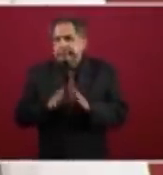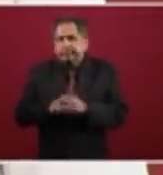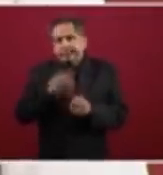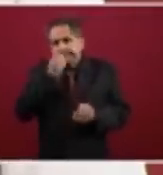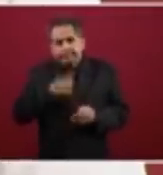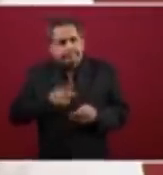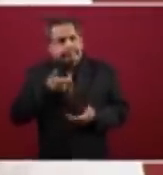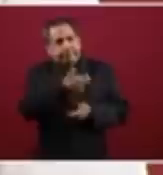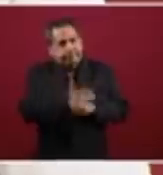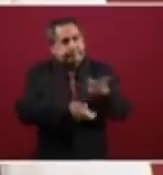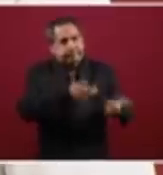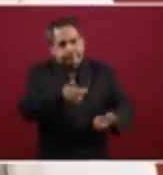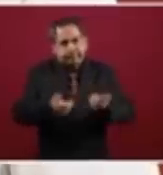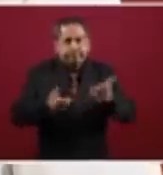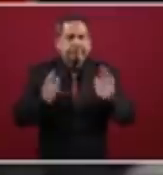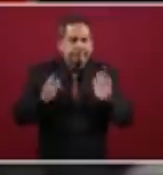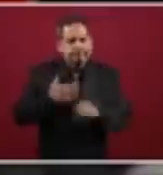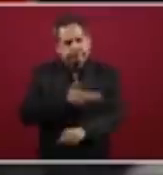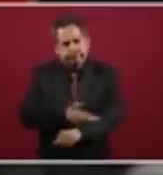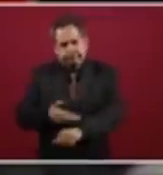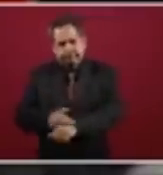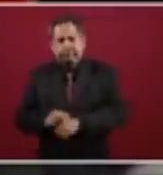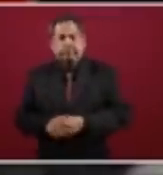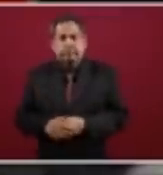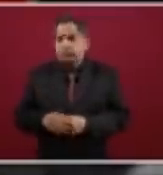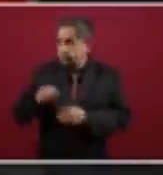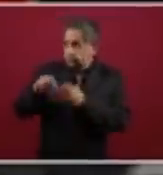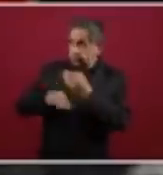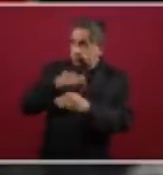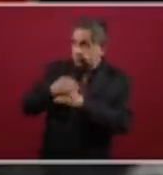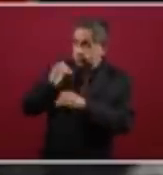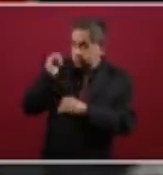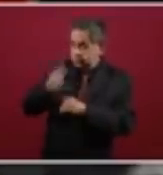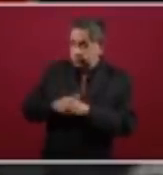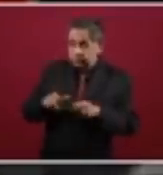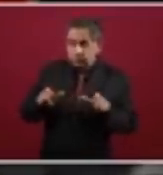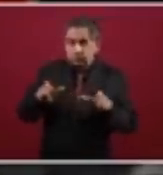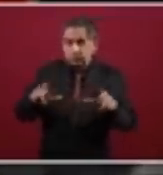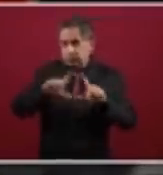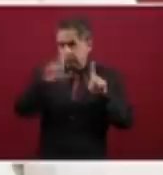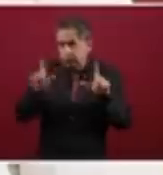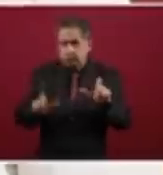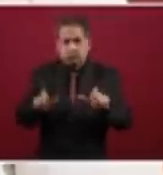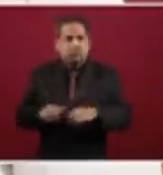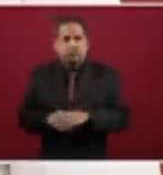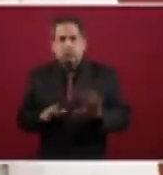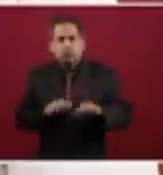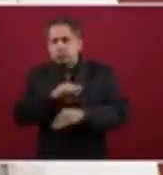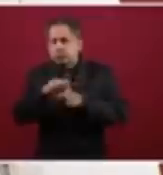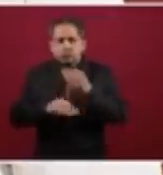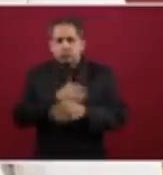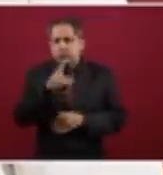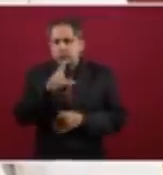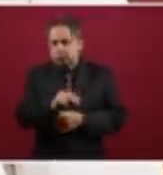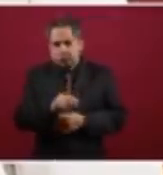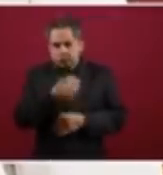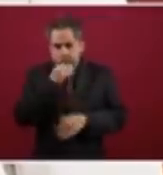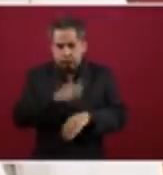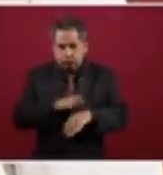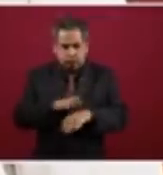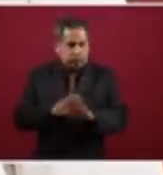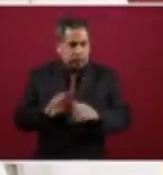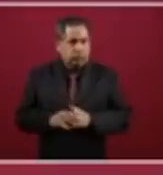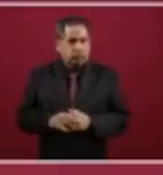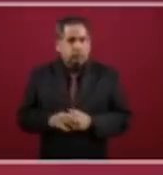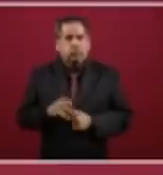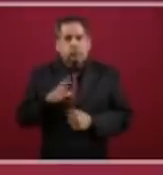pero estamos trabajando para ello. ¿En todos los traslados ha habido apoyo de la Guardia Nacional? No en todos los traslados. Quiero aquí